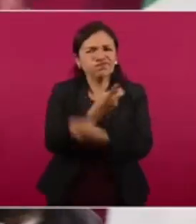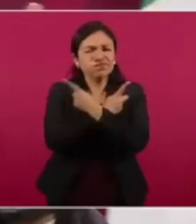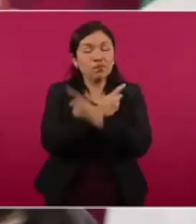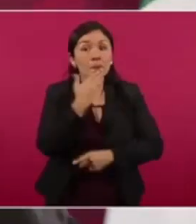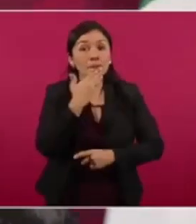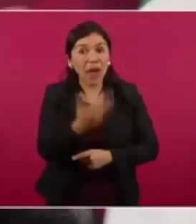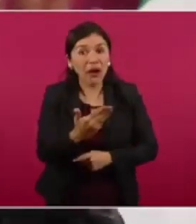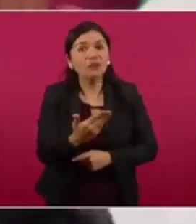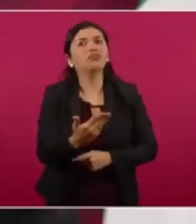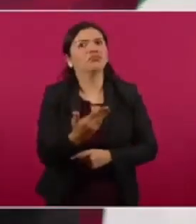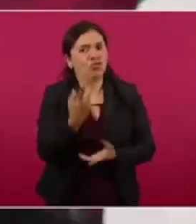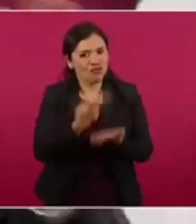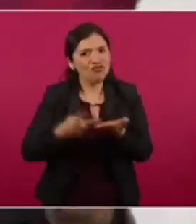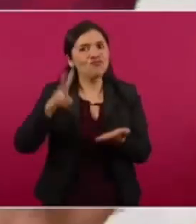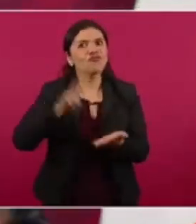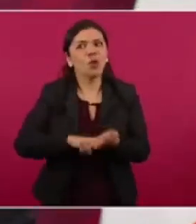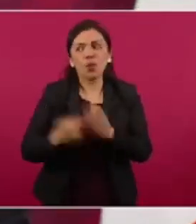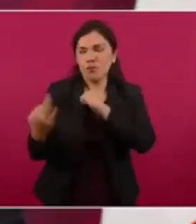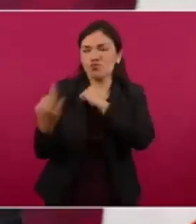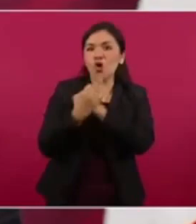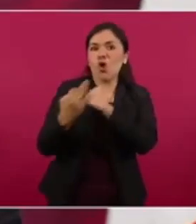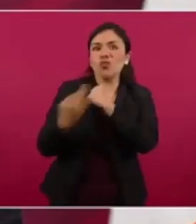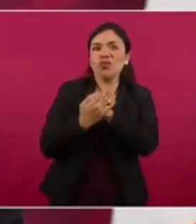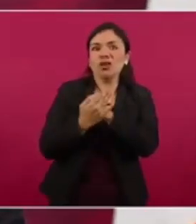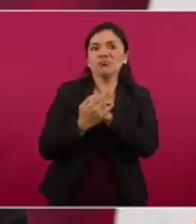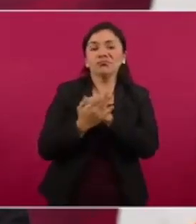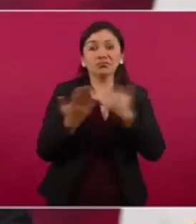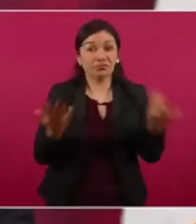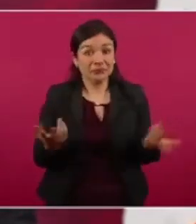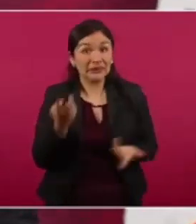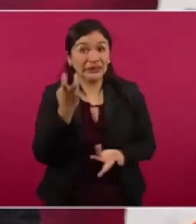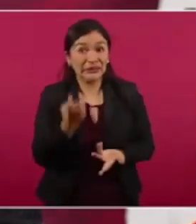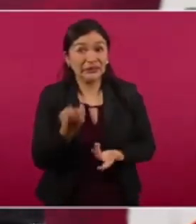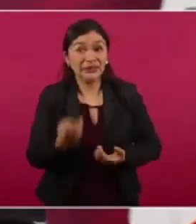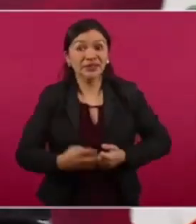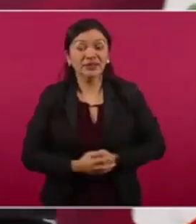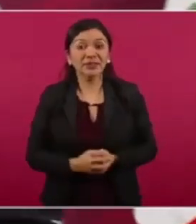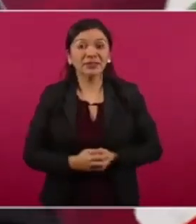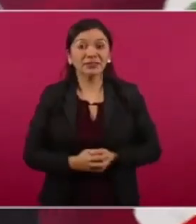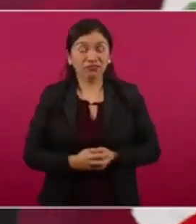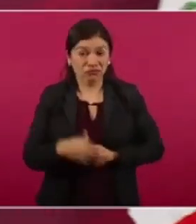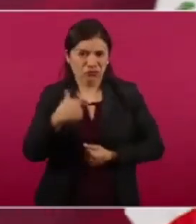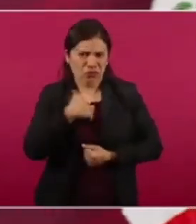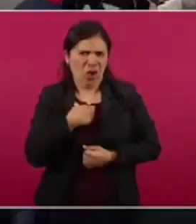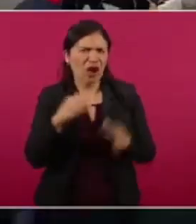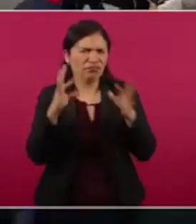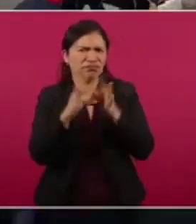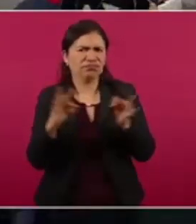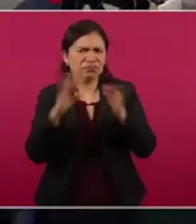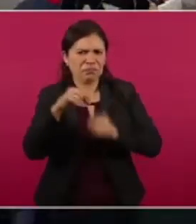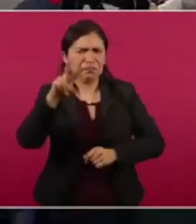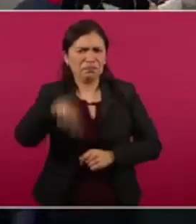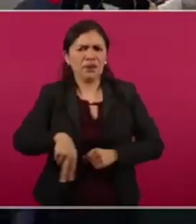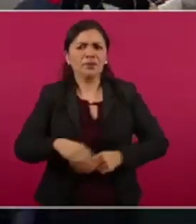es un escudo protector. Lo digo por